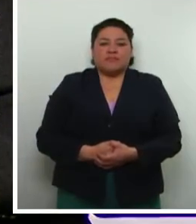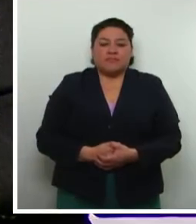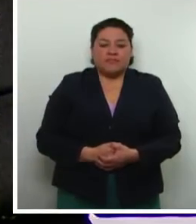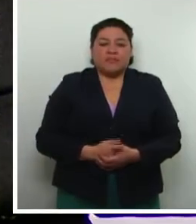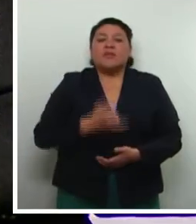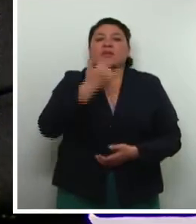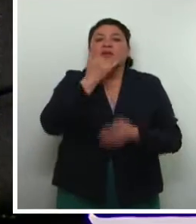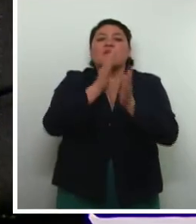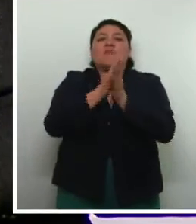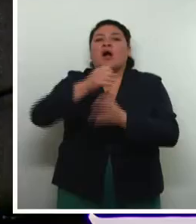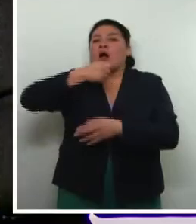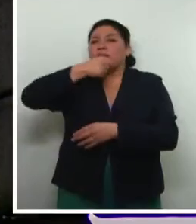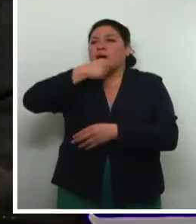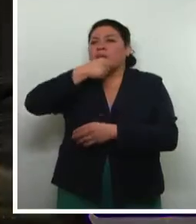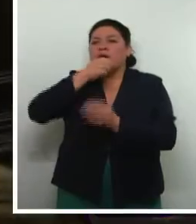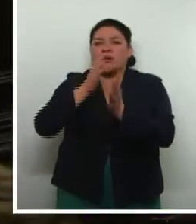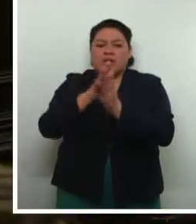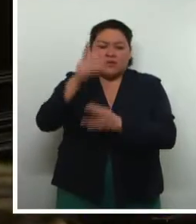Sonido en la tribuna, por favor.